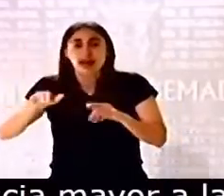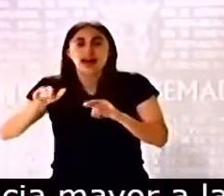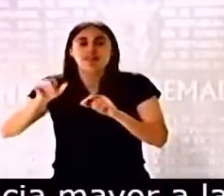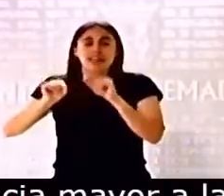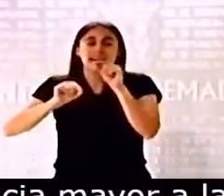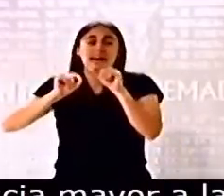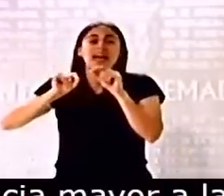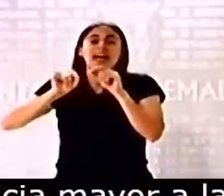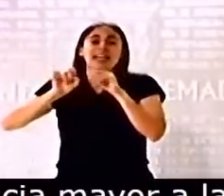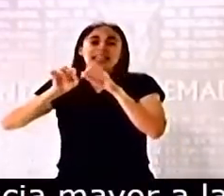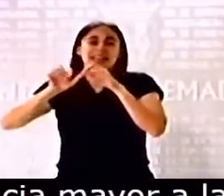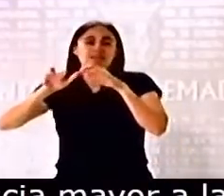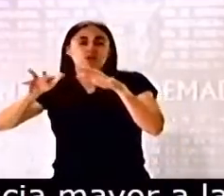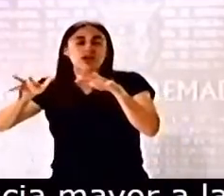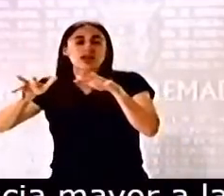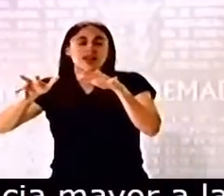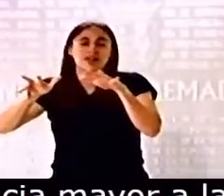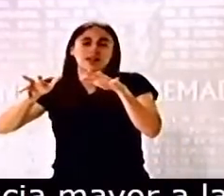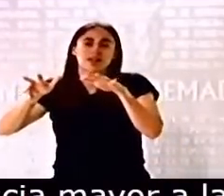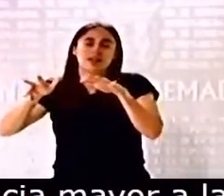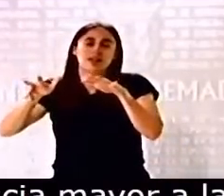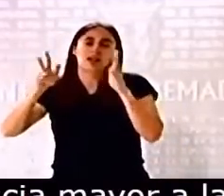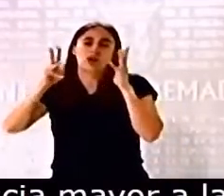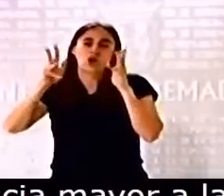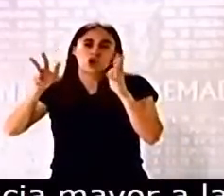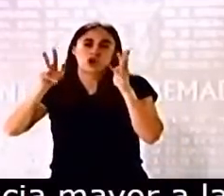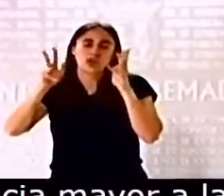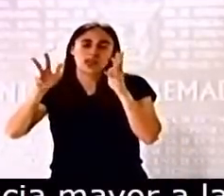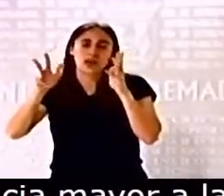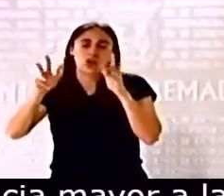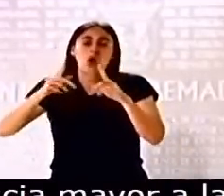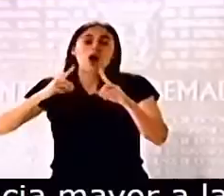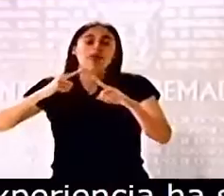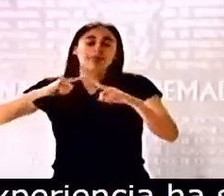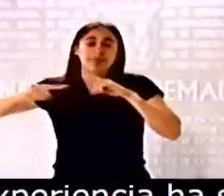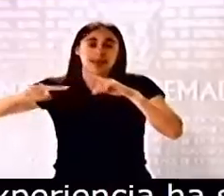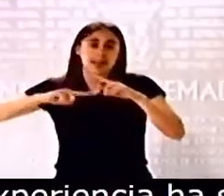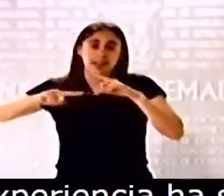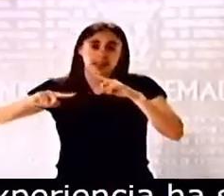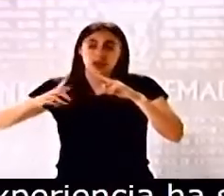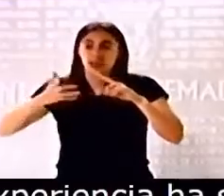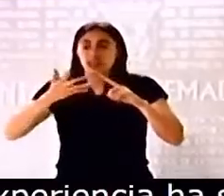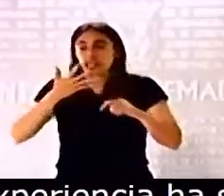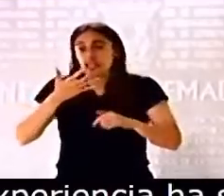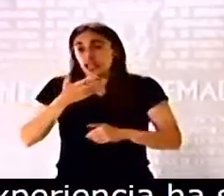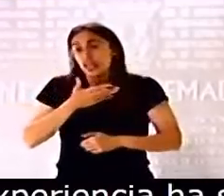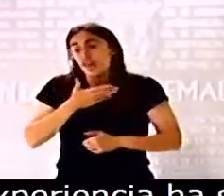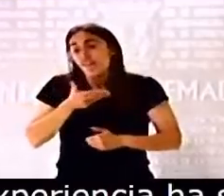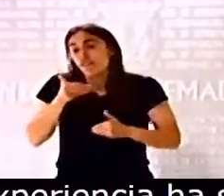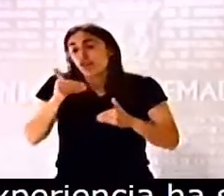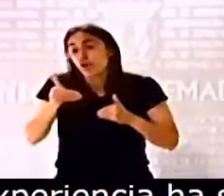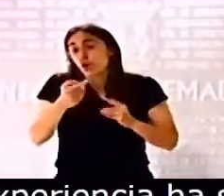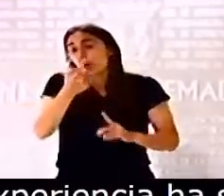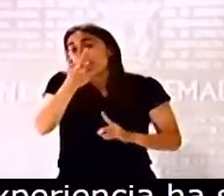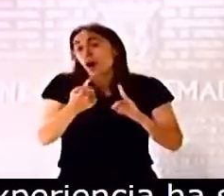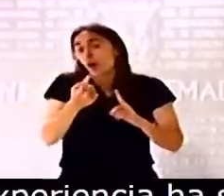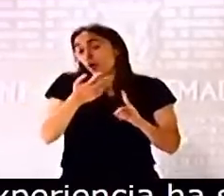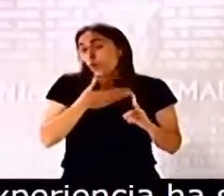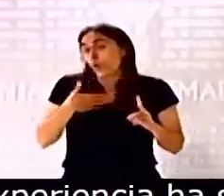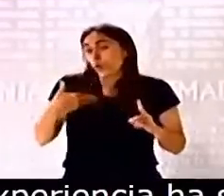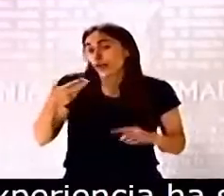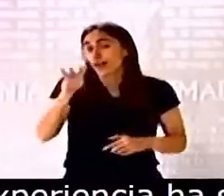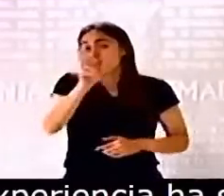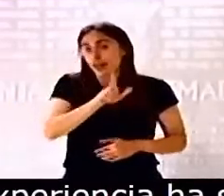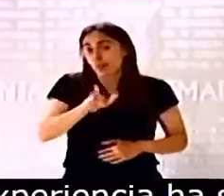el Consejo de Dirección del Servicio Extremeño de Salud, y si algún gerente quiere apuntarse a esa experiencia, que ya digo